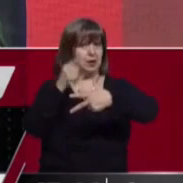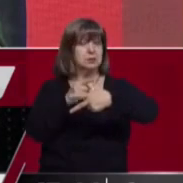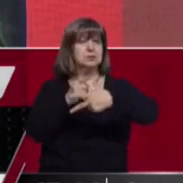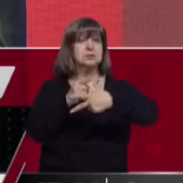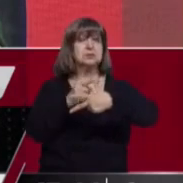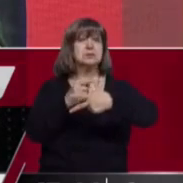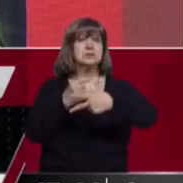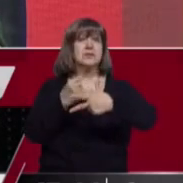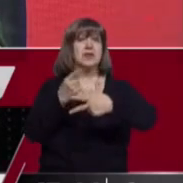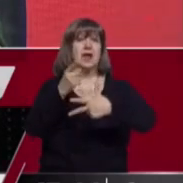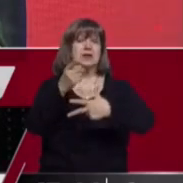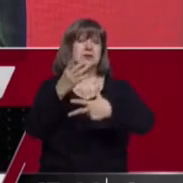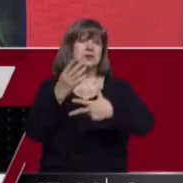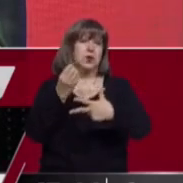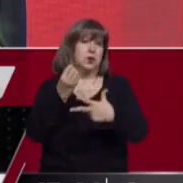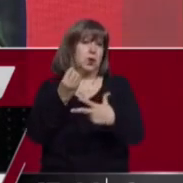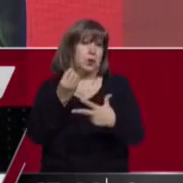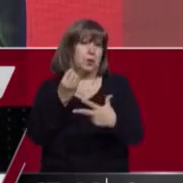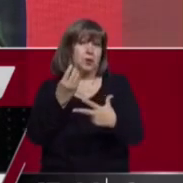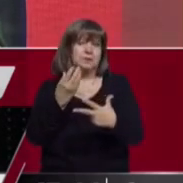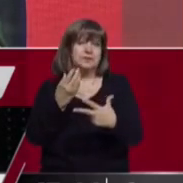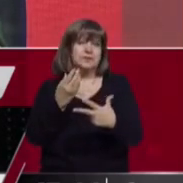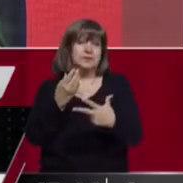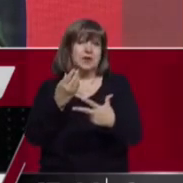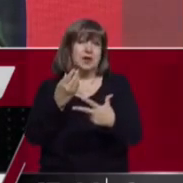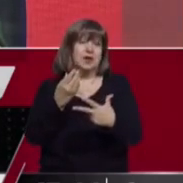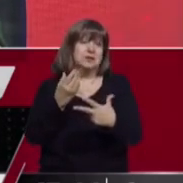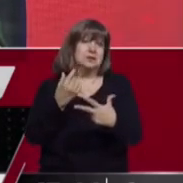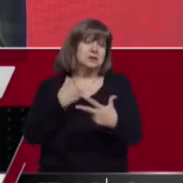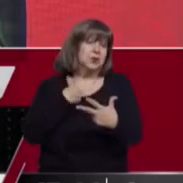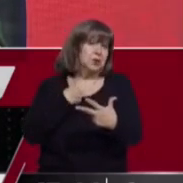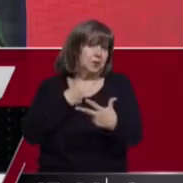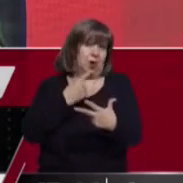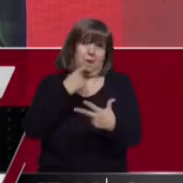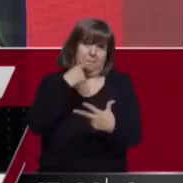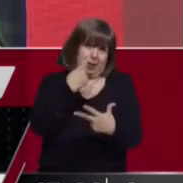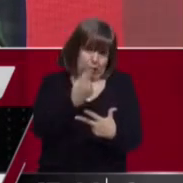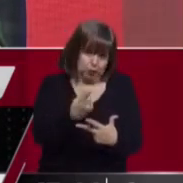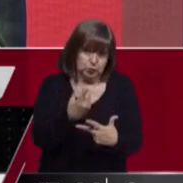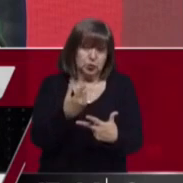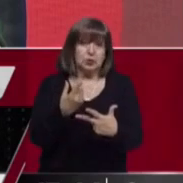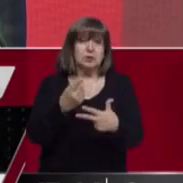que interrumpí antes, terminé la idea y después acabo la consulta.